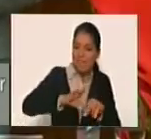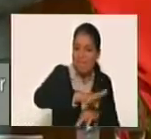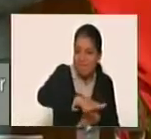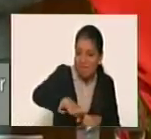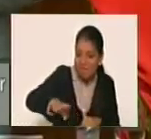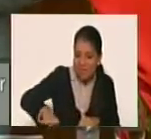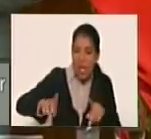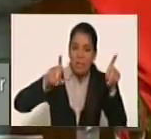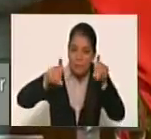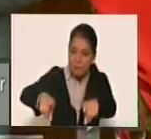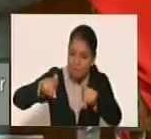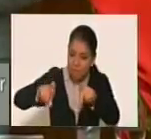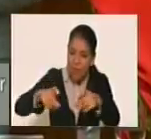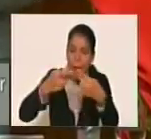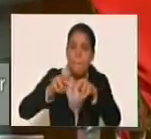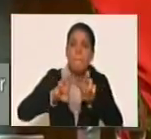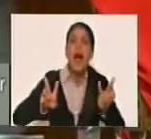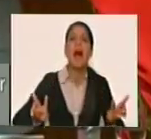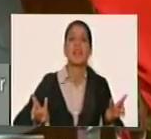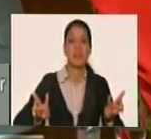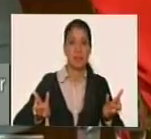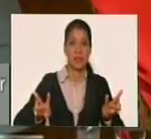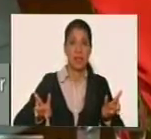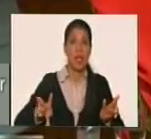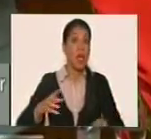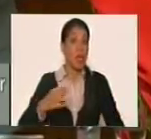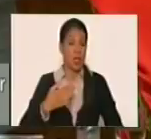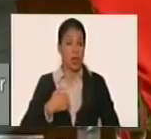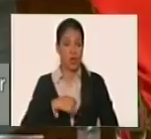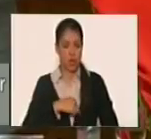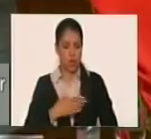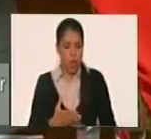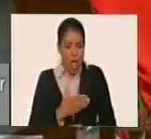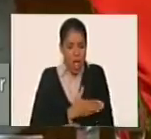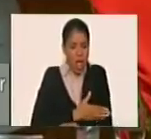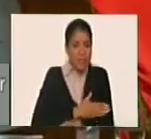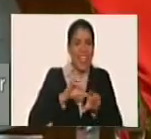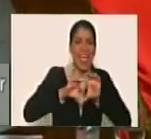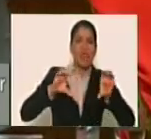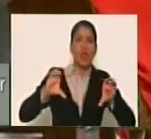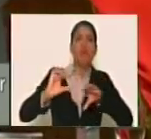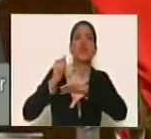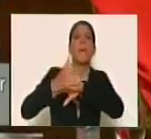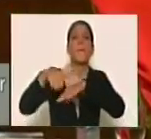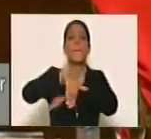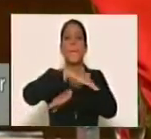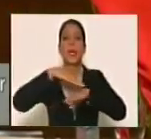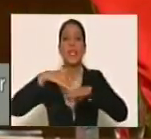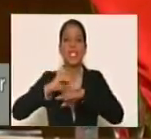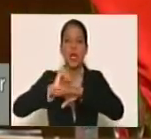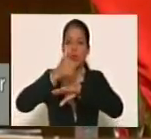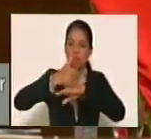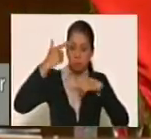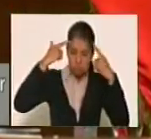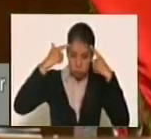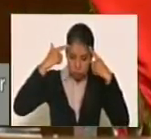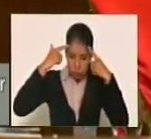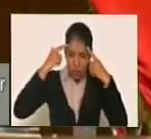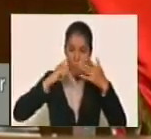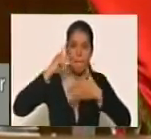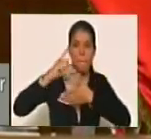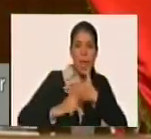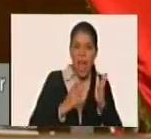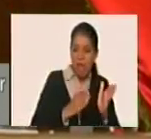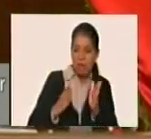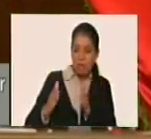¿verdad? Cuando nosotros elaboramos el currículum, los distintos componentes, debe haber un componente de formación para